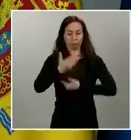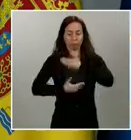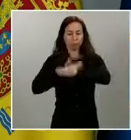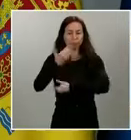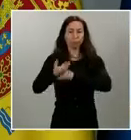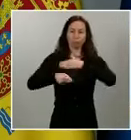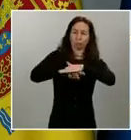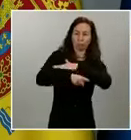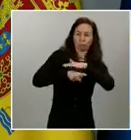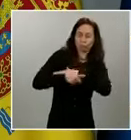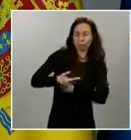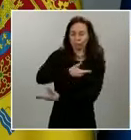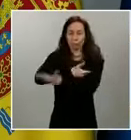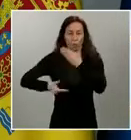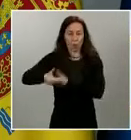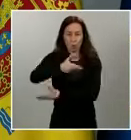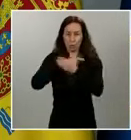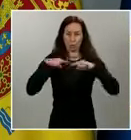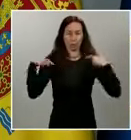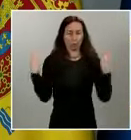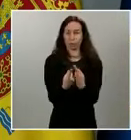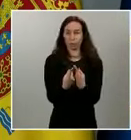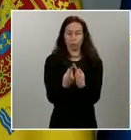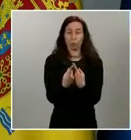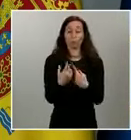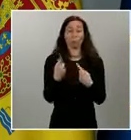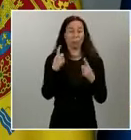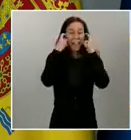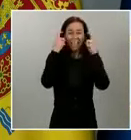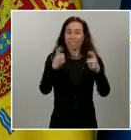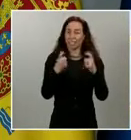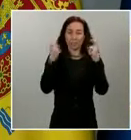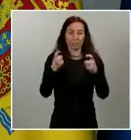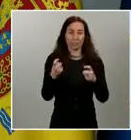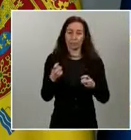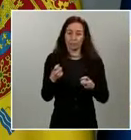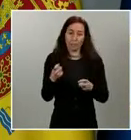colaboración que sean necesarias y que y además nos demanden.